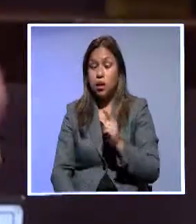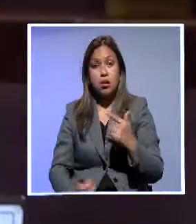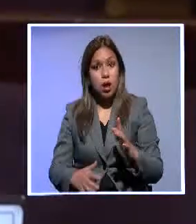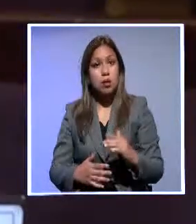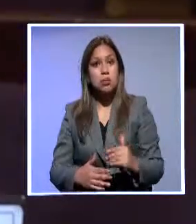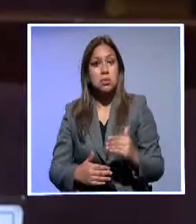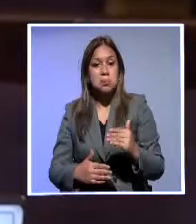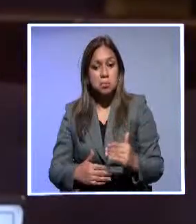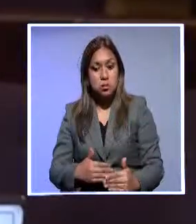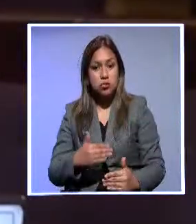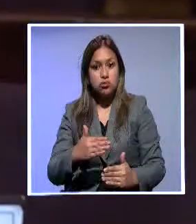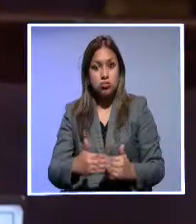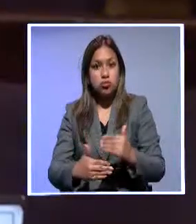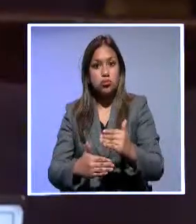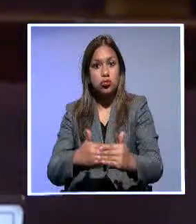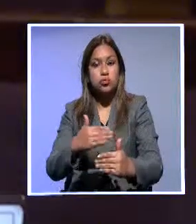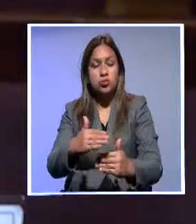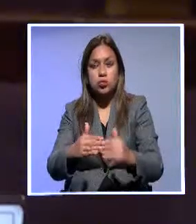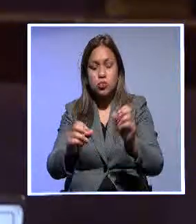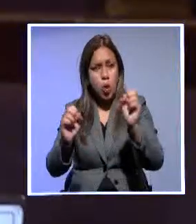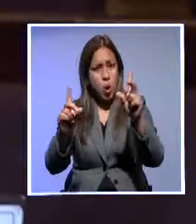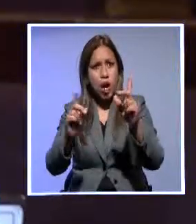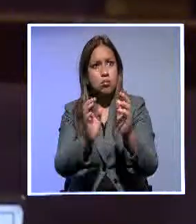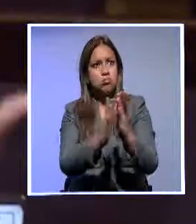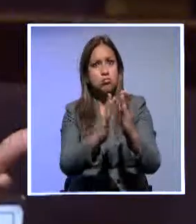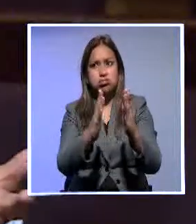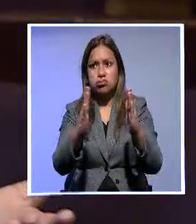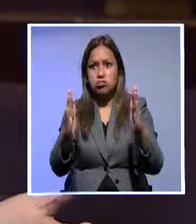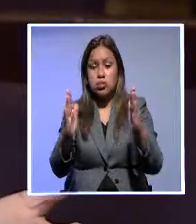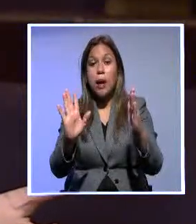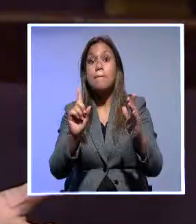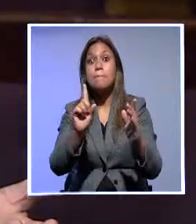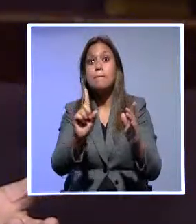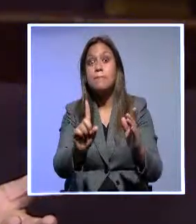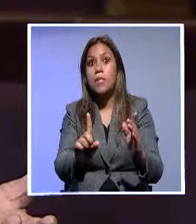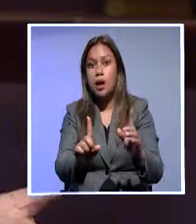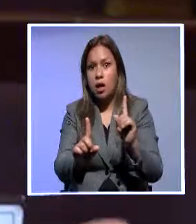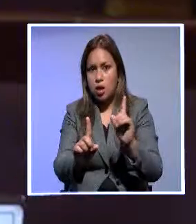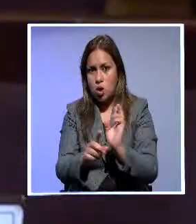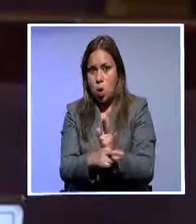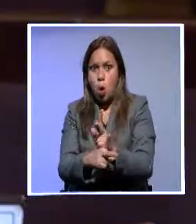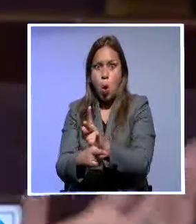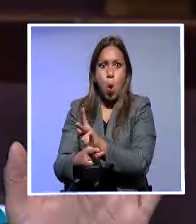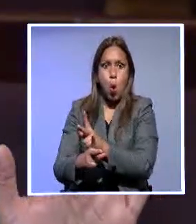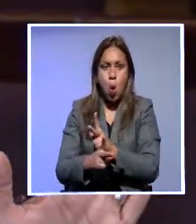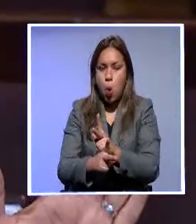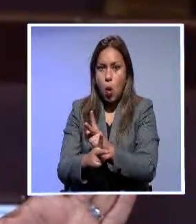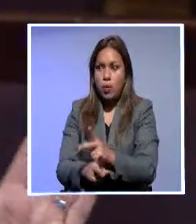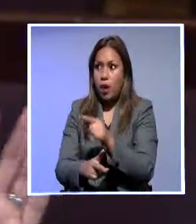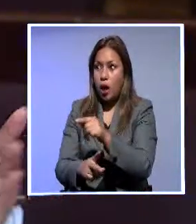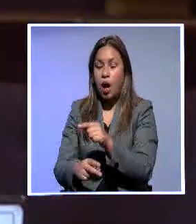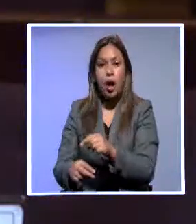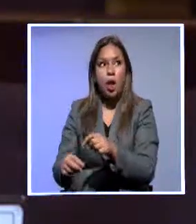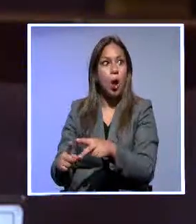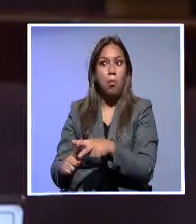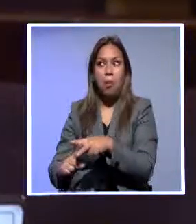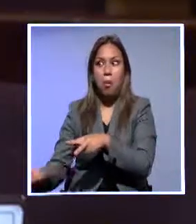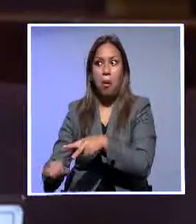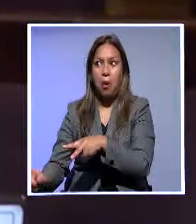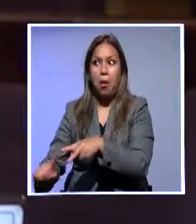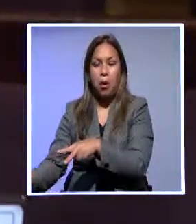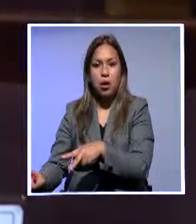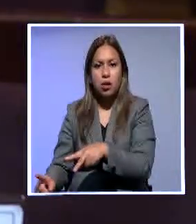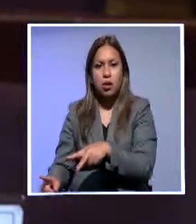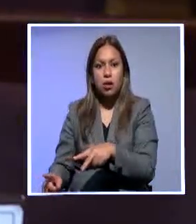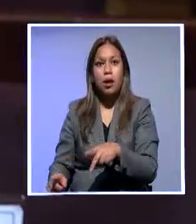había que tomar ciertas medidas para garantizar que quienes están implicados en este caso no huyen tal como ya sucedió esta parte